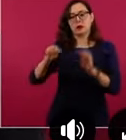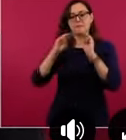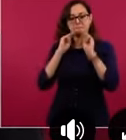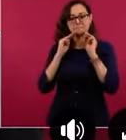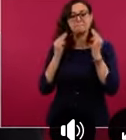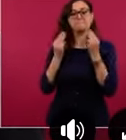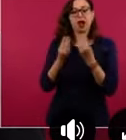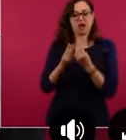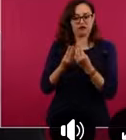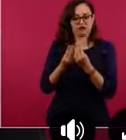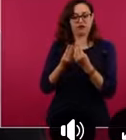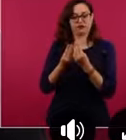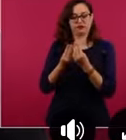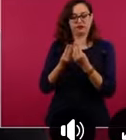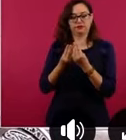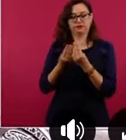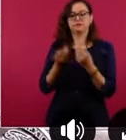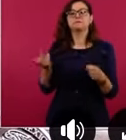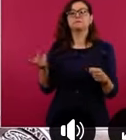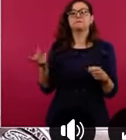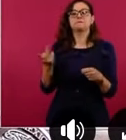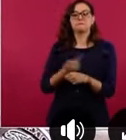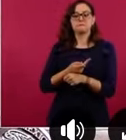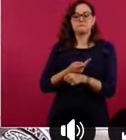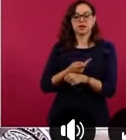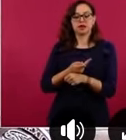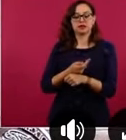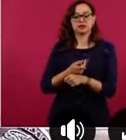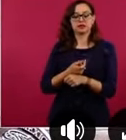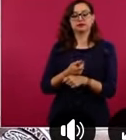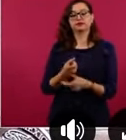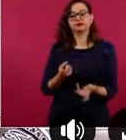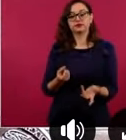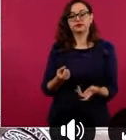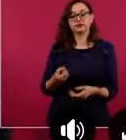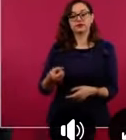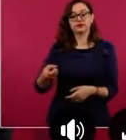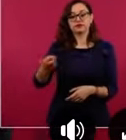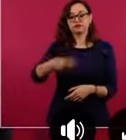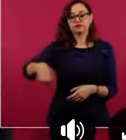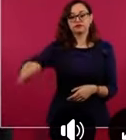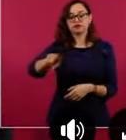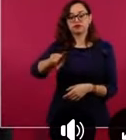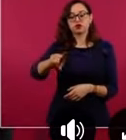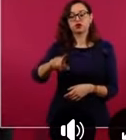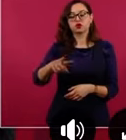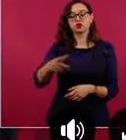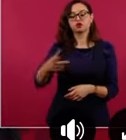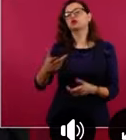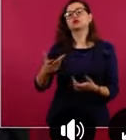según informes que tenemos, responden a las órdenes de un líder